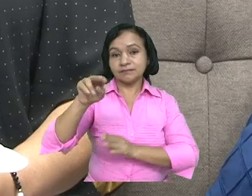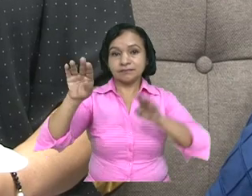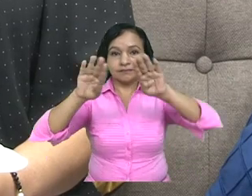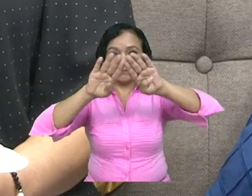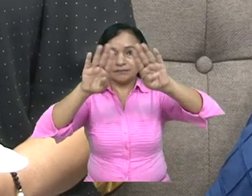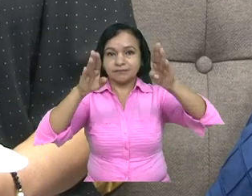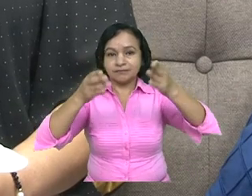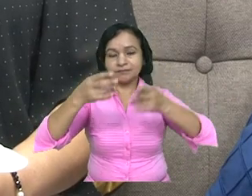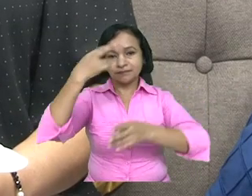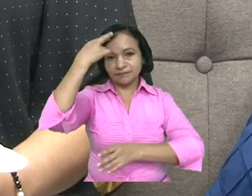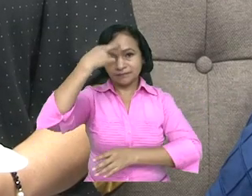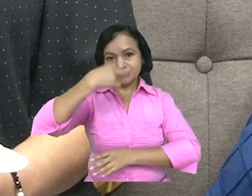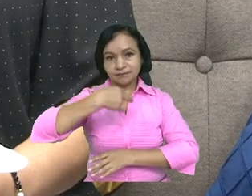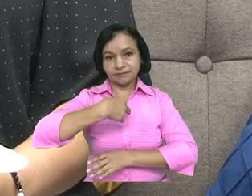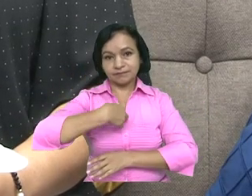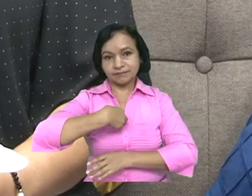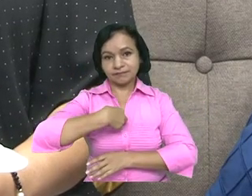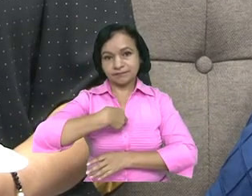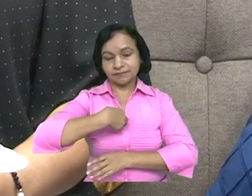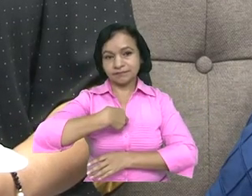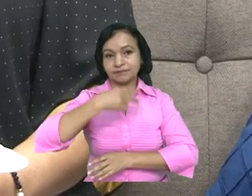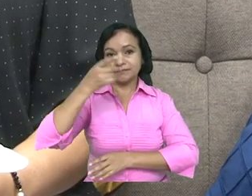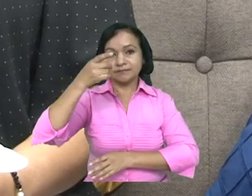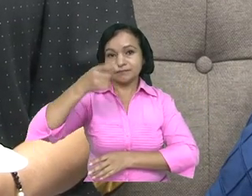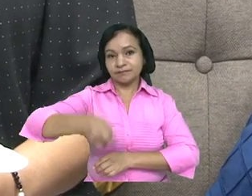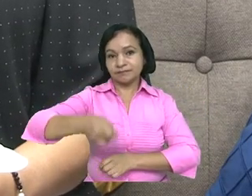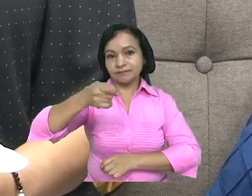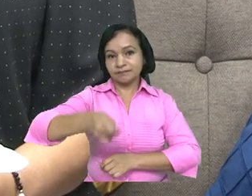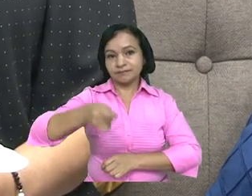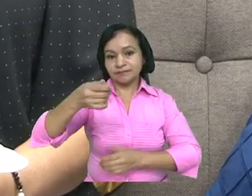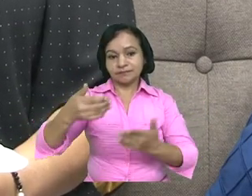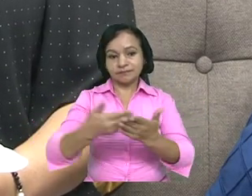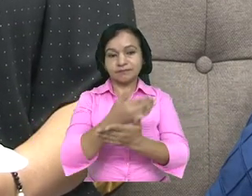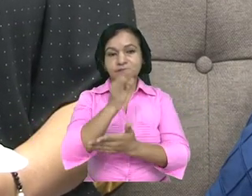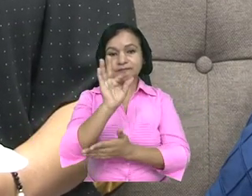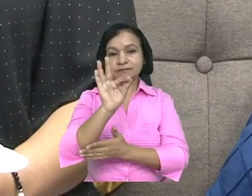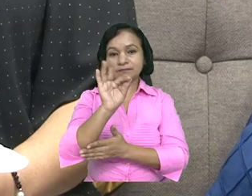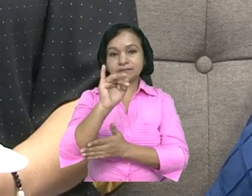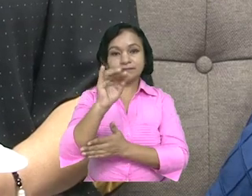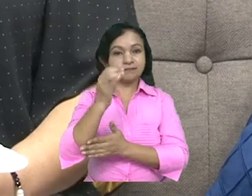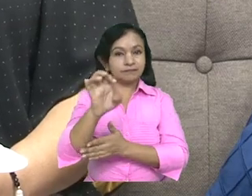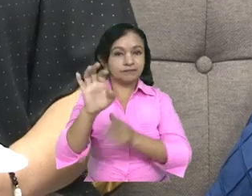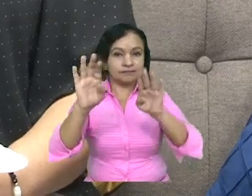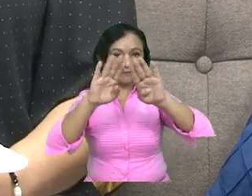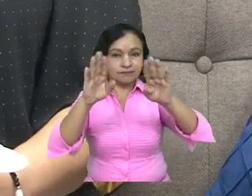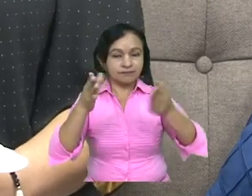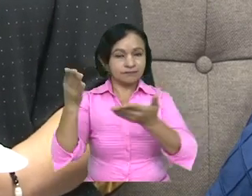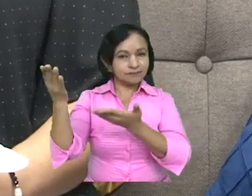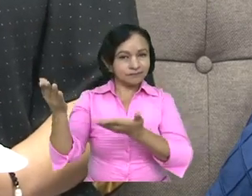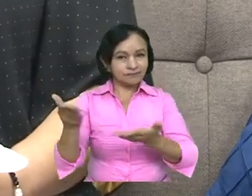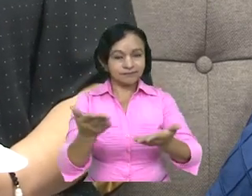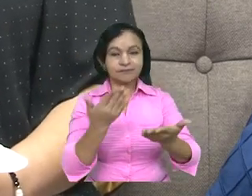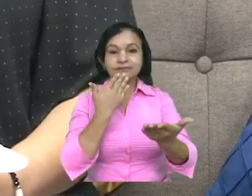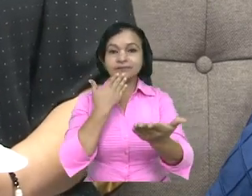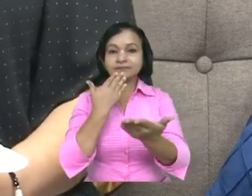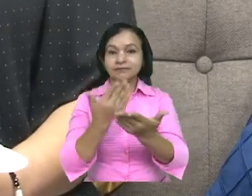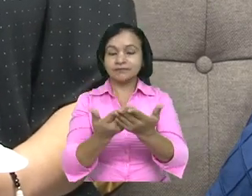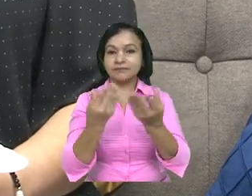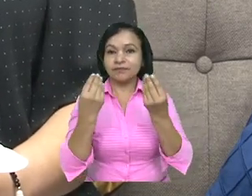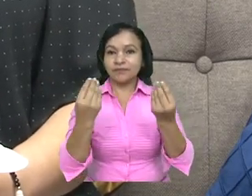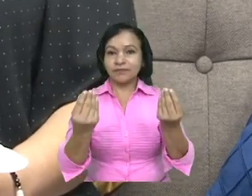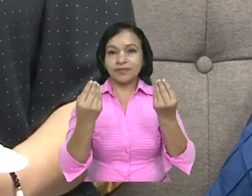es responsable de la Oficina de Asesoría Legal del Nuevo Office. Compañera, bienvenida. Muchas gracias por acompañarnos. Muchas gracias por darnos